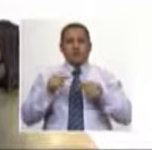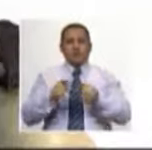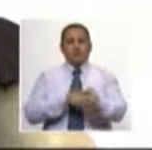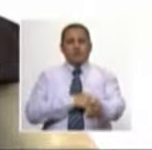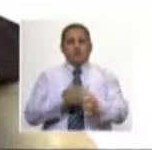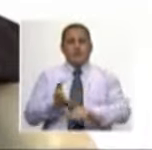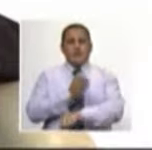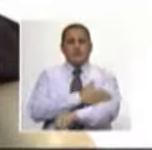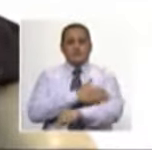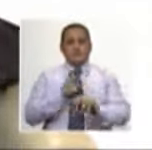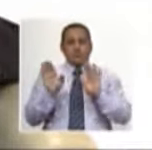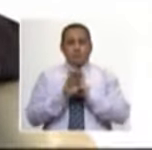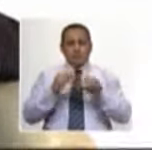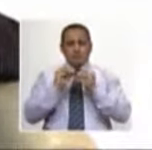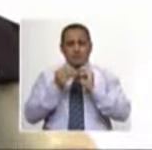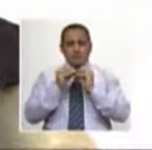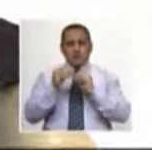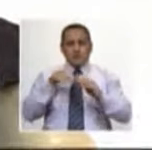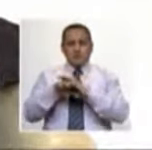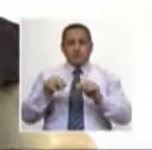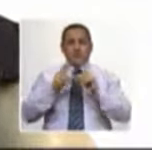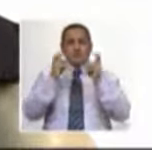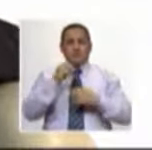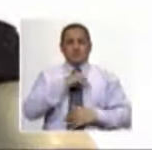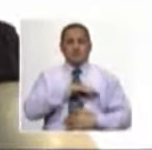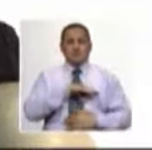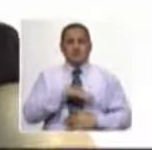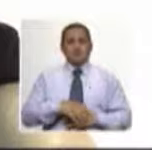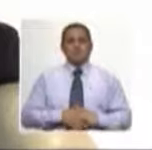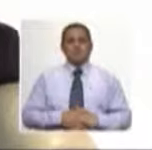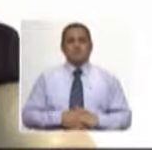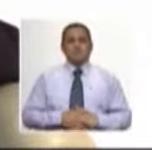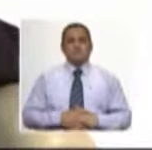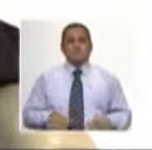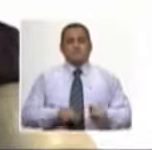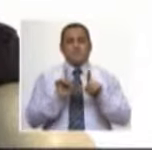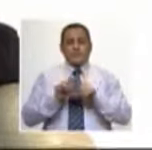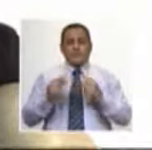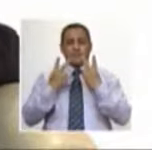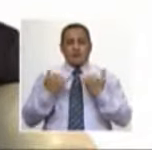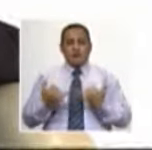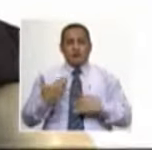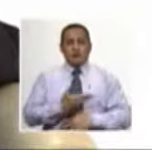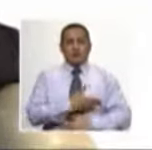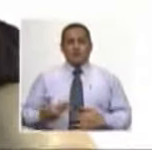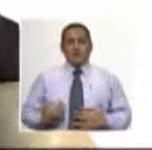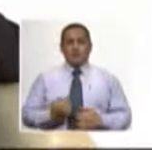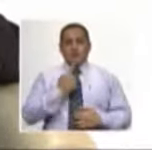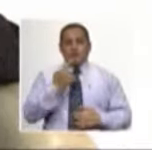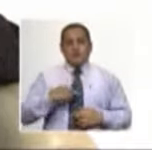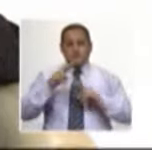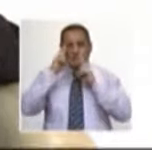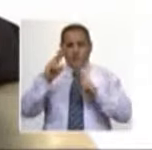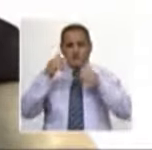tradición enraizada en el tejido social, ¿no? Que por tanto el Estado lo que hace es respetar